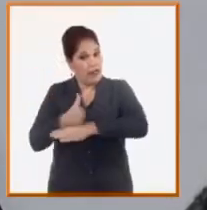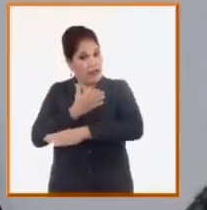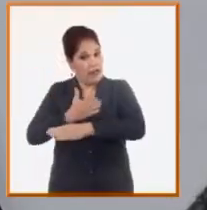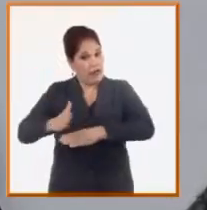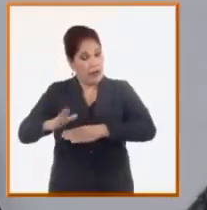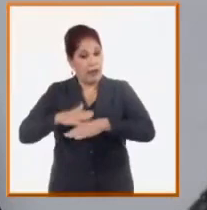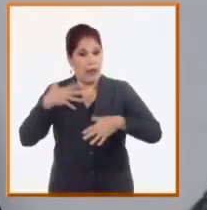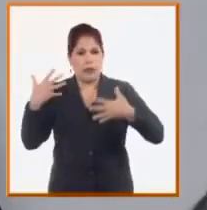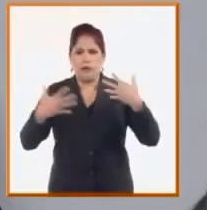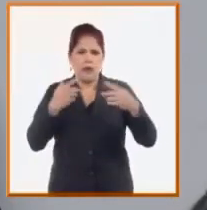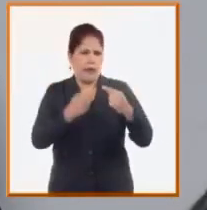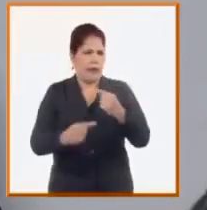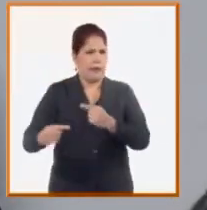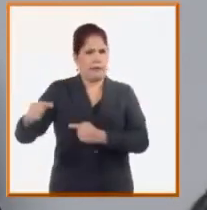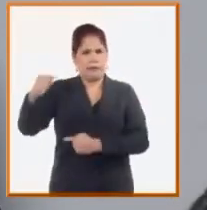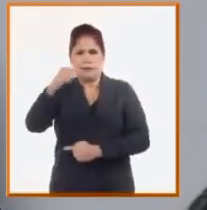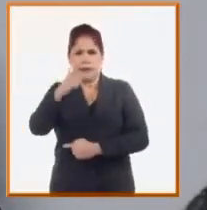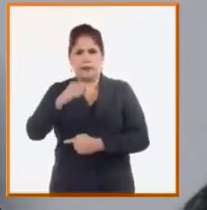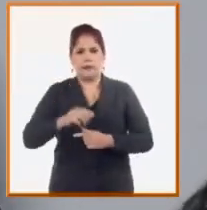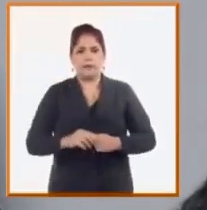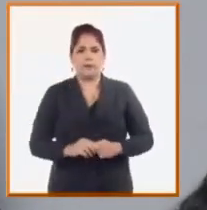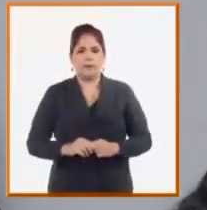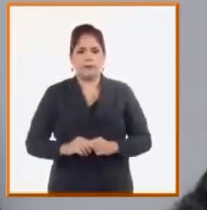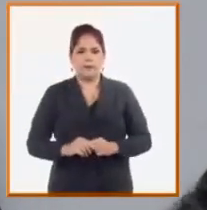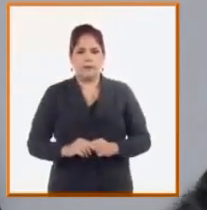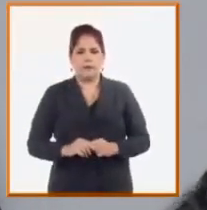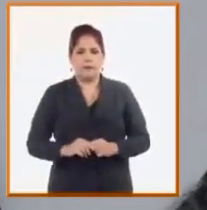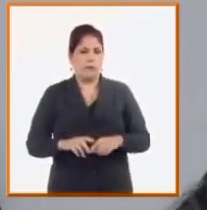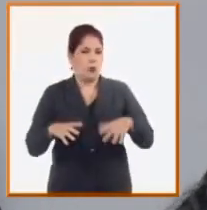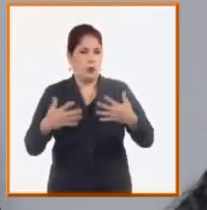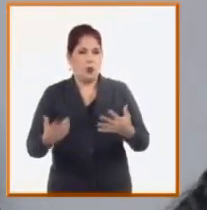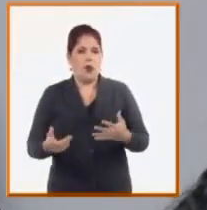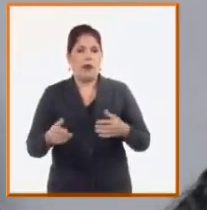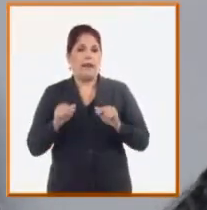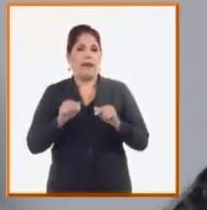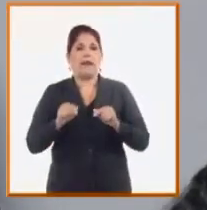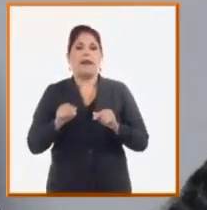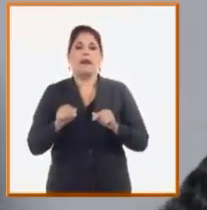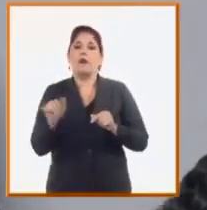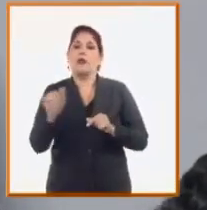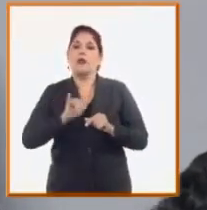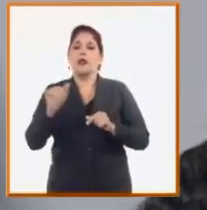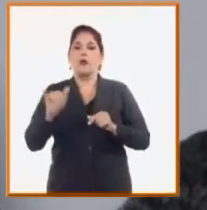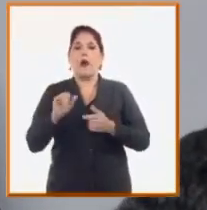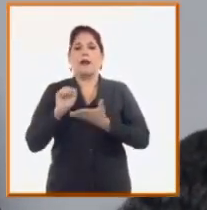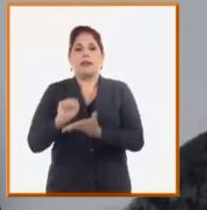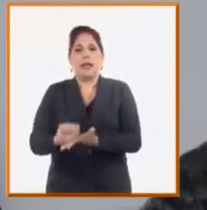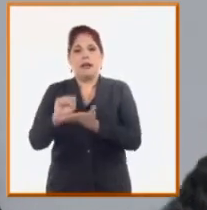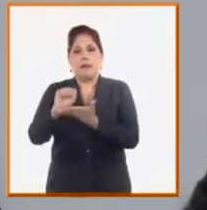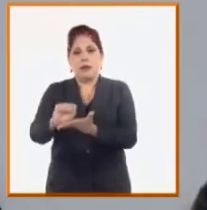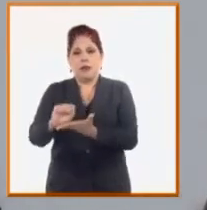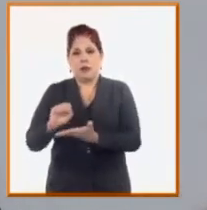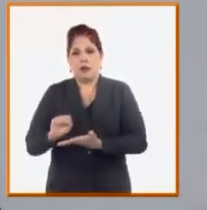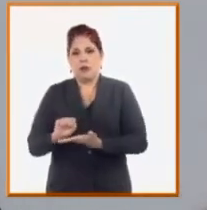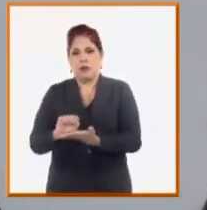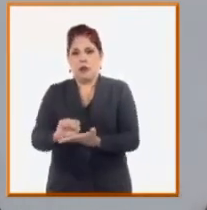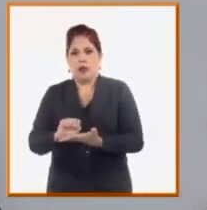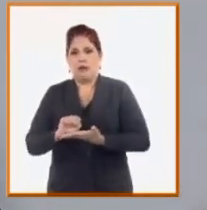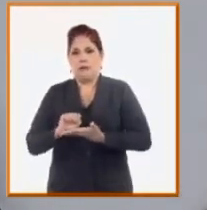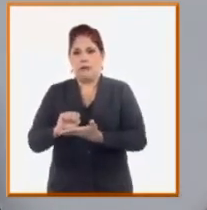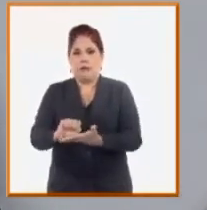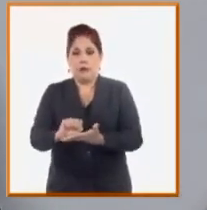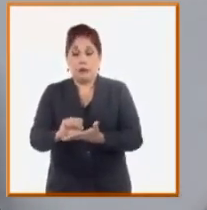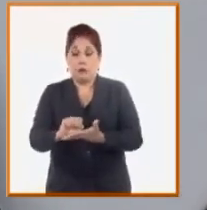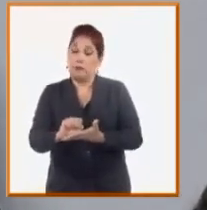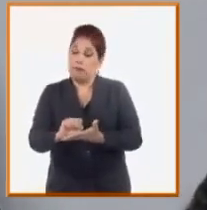actividades principales, y nos ha estado pasando desde el primer momento, se mueven en el entorno generalmente de los servicios. Eso, a nuestro juicio,